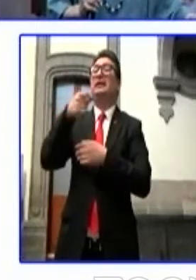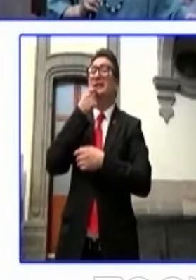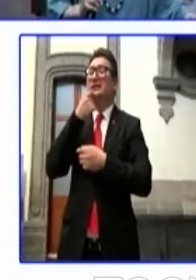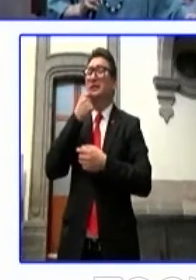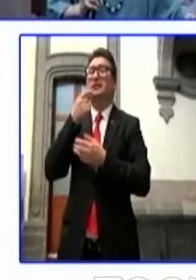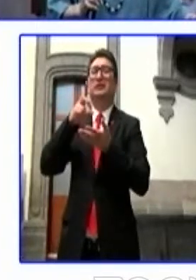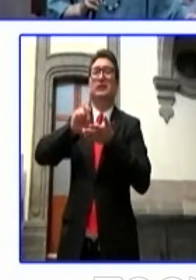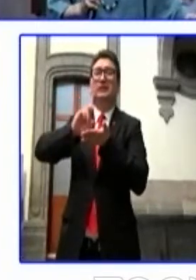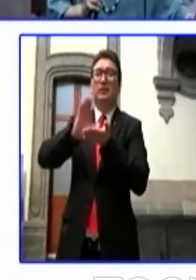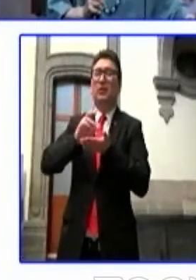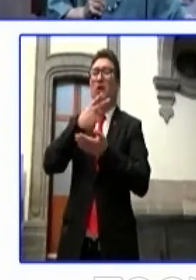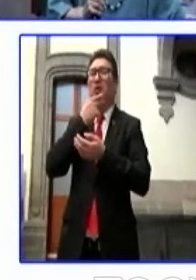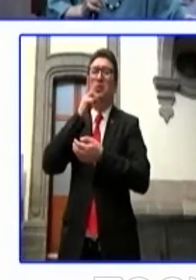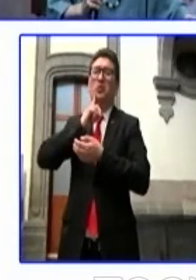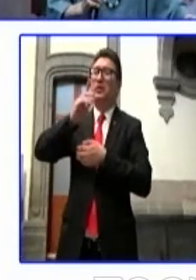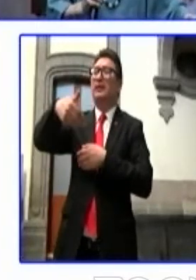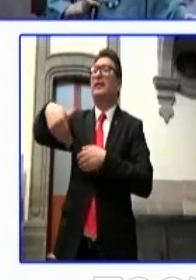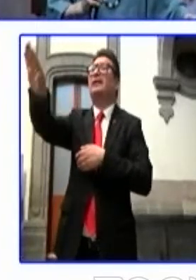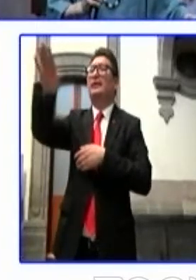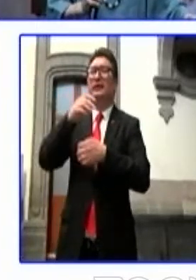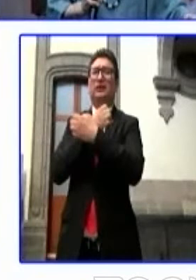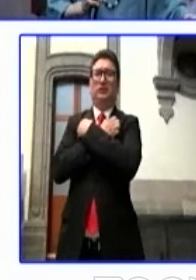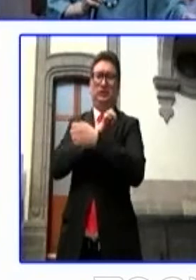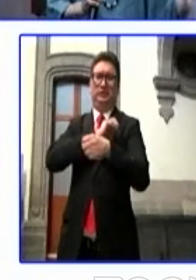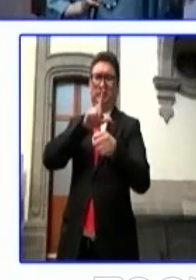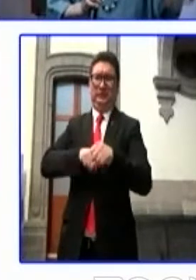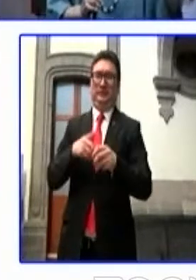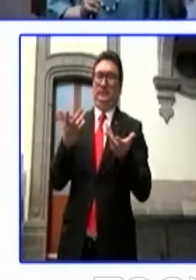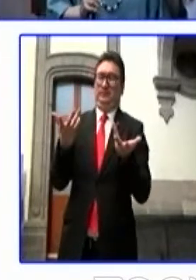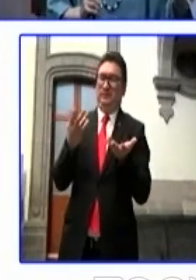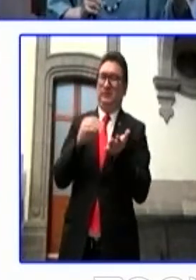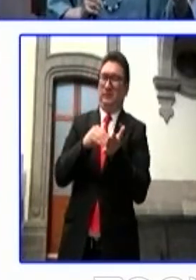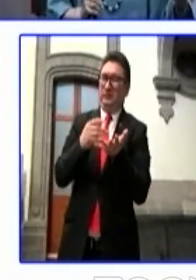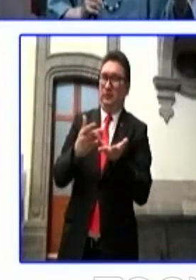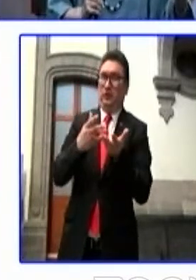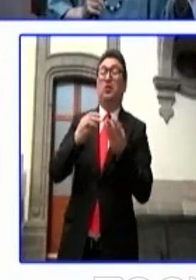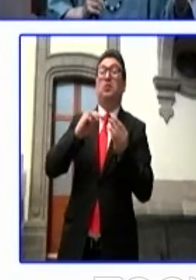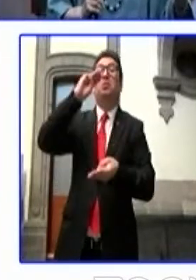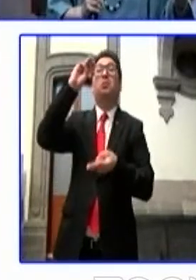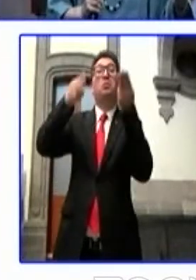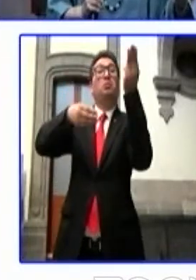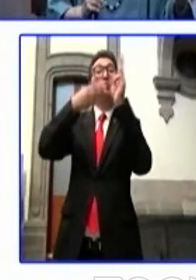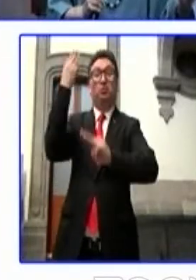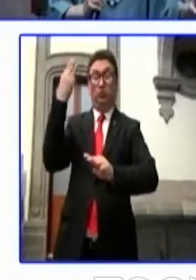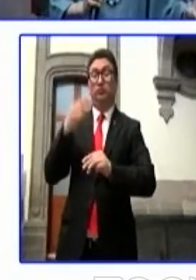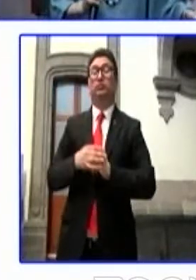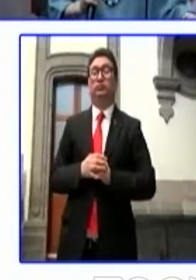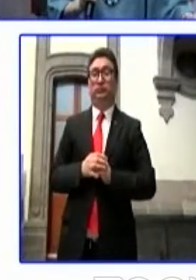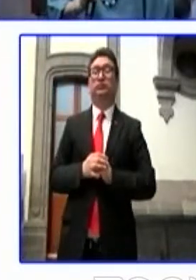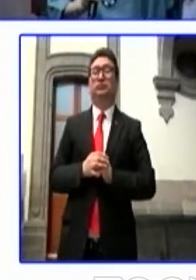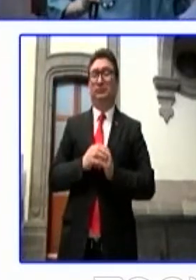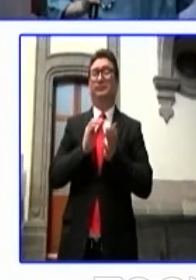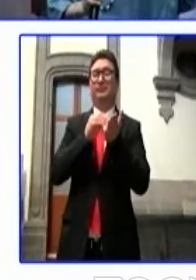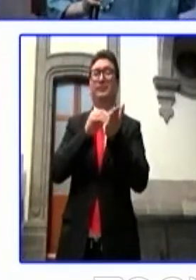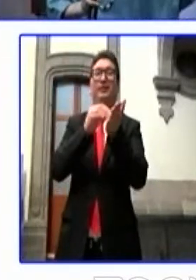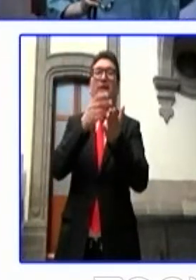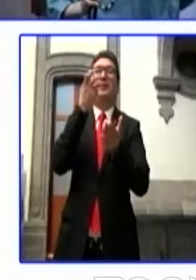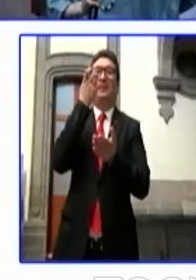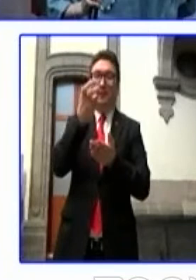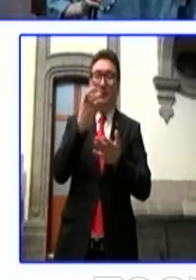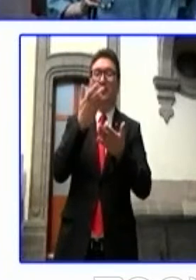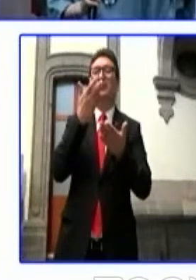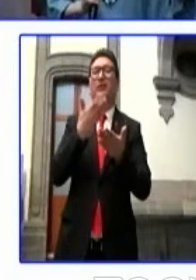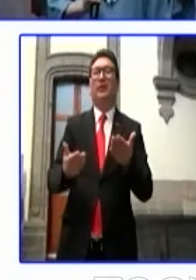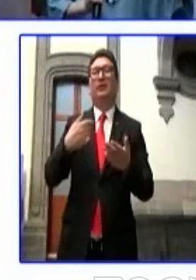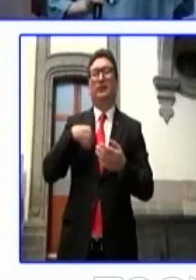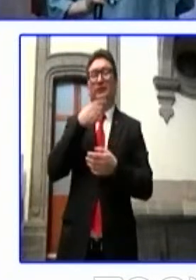con discapacidad a la educación especial. En todo el mundo, quiero decirles. Entonces, ese es un punto que